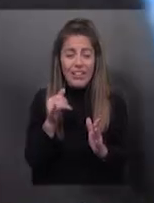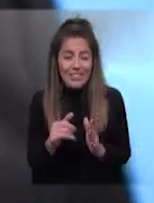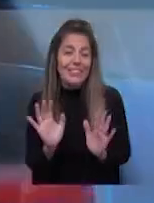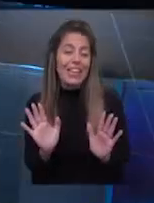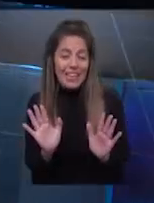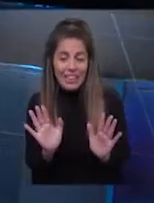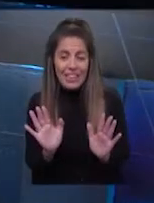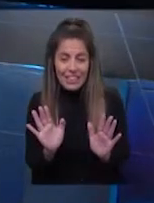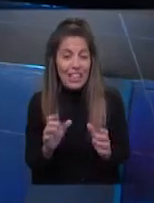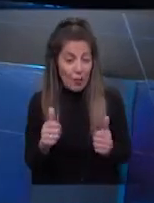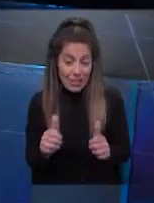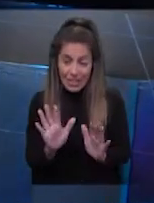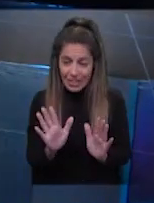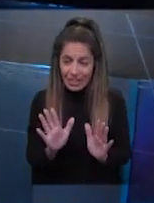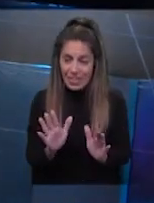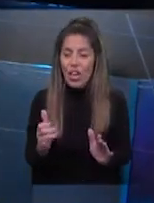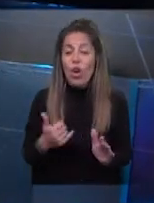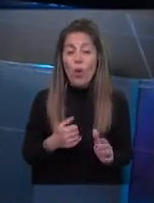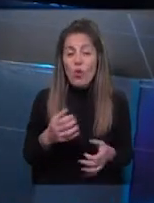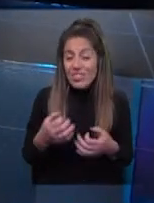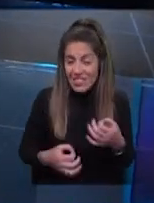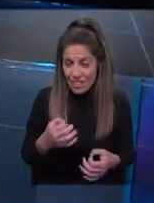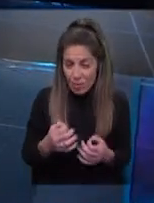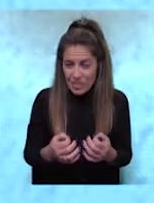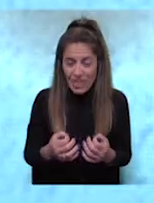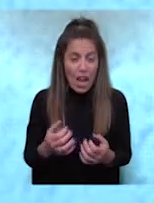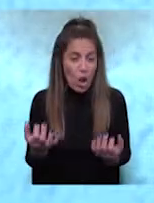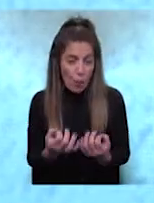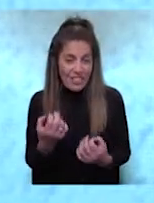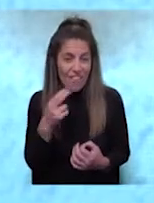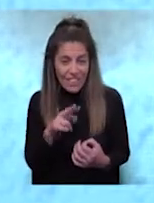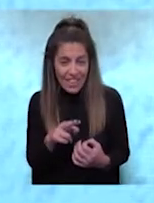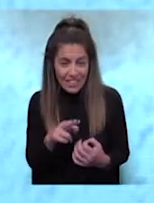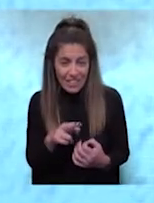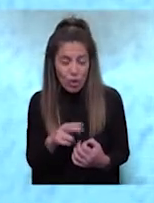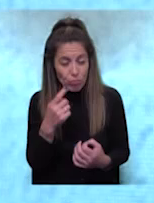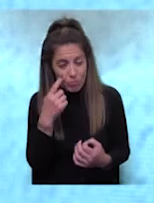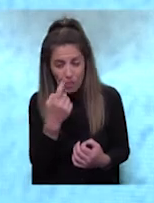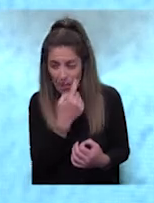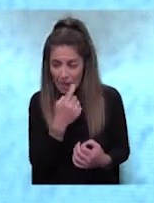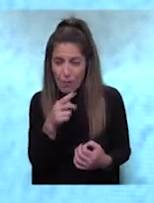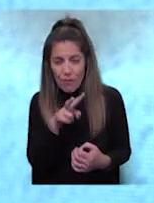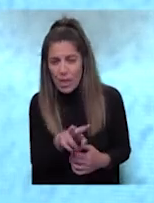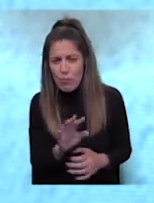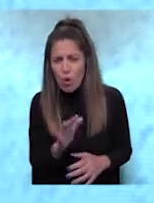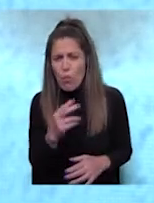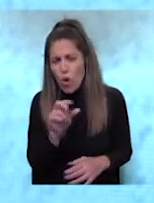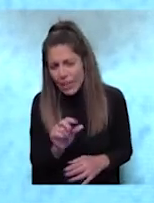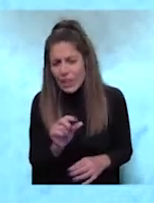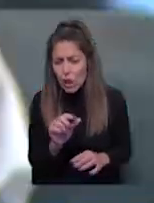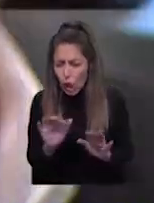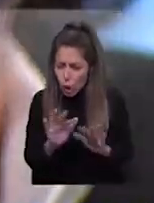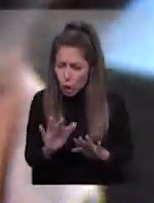Bueno, esto está muy bien. ¿Cómo se examina esto? Los especialistas primero es con los sentidos, ¿no? Con los sentidos. La miramos, decimos, bueno, un poquito turbia,